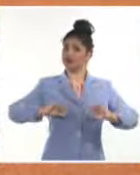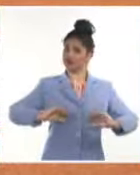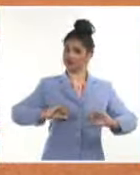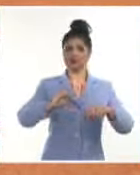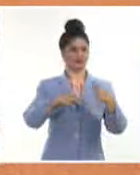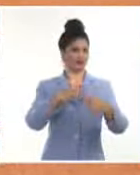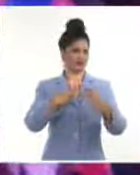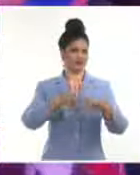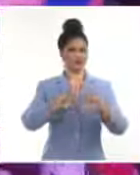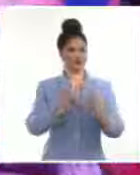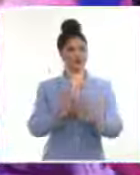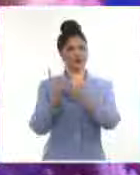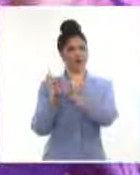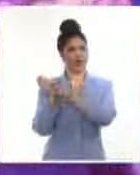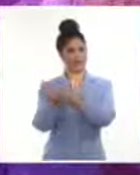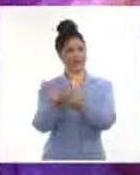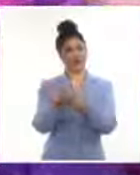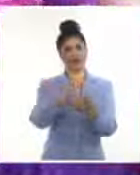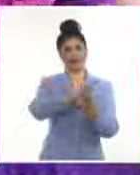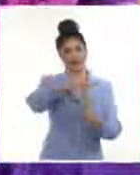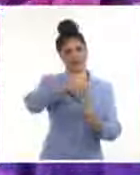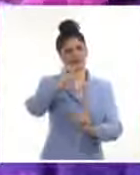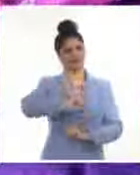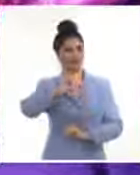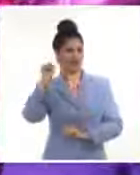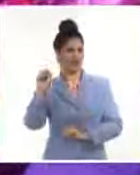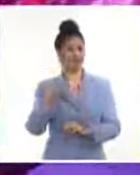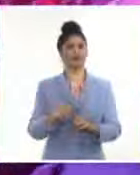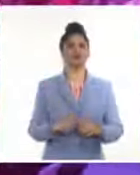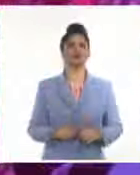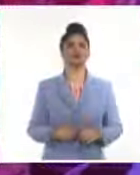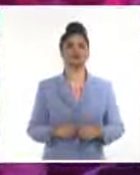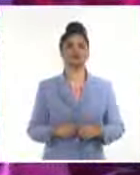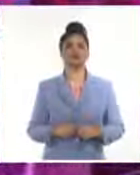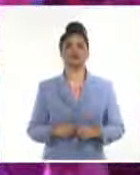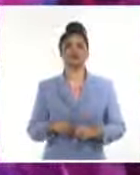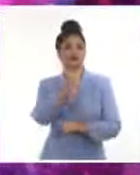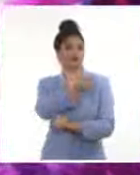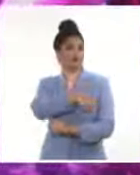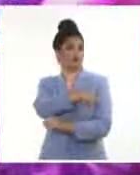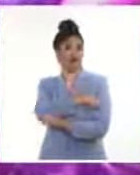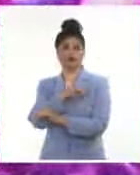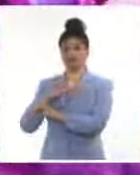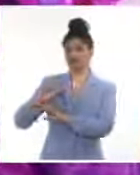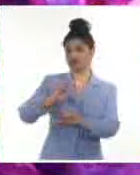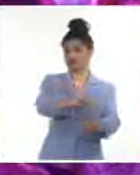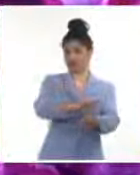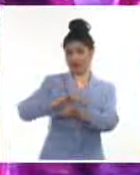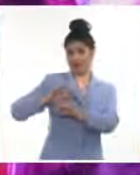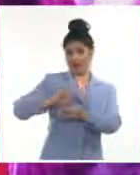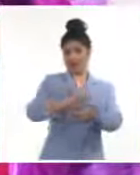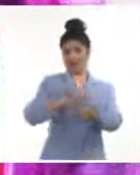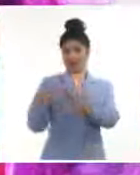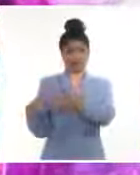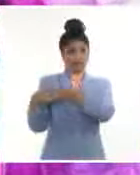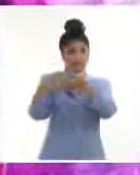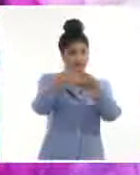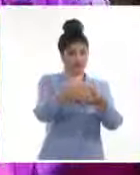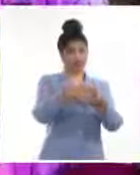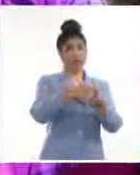los campeones cocodrilos. En la noche, un mar de pueblo se concentró en la plaza del viaducto aquí en Matanzas